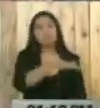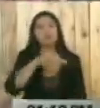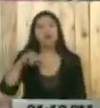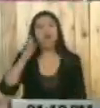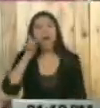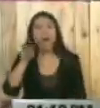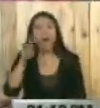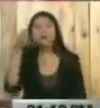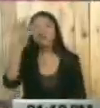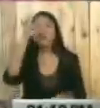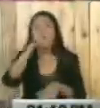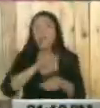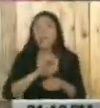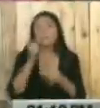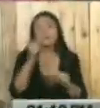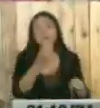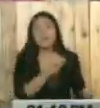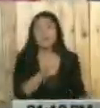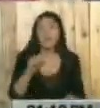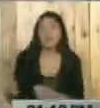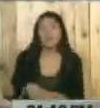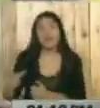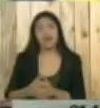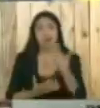Díaz, Tucupita,